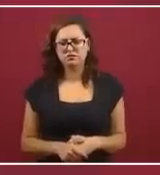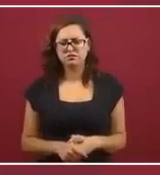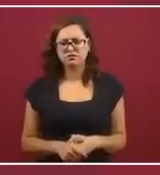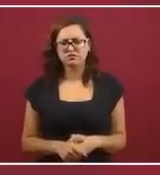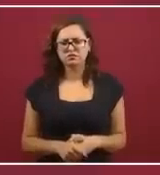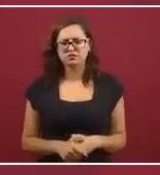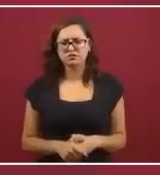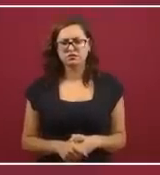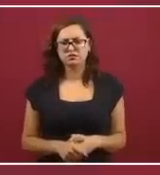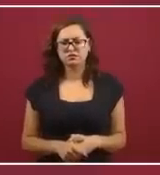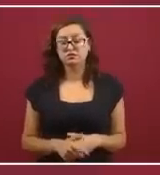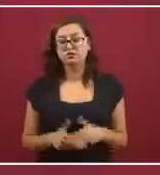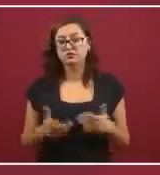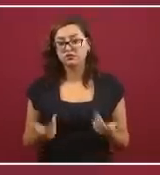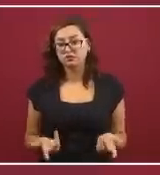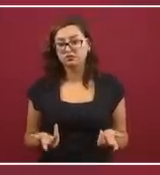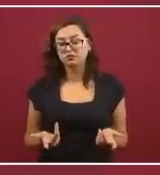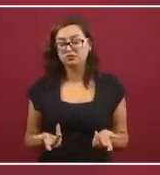habla